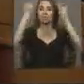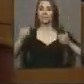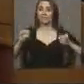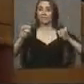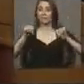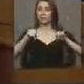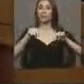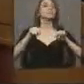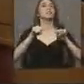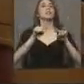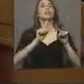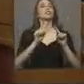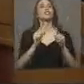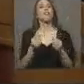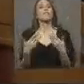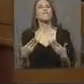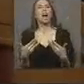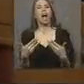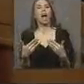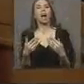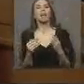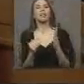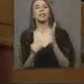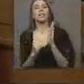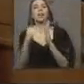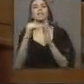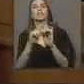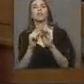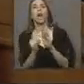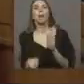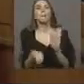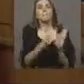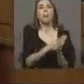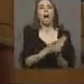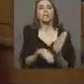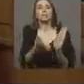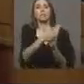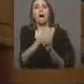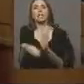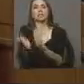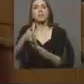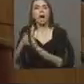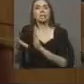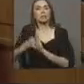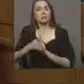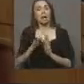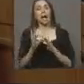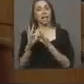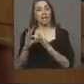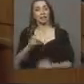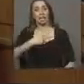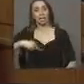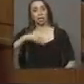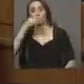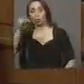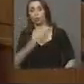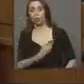pena avanzar en lo que algunos llaman ponerle parches. Yo le quiero decir, presidente, que gracias a que le pusimos